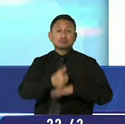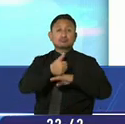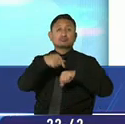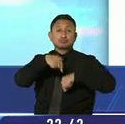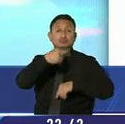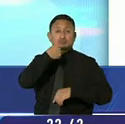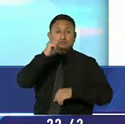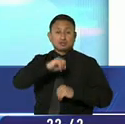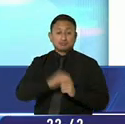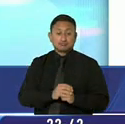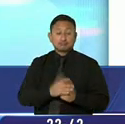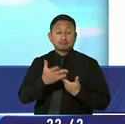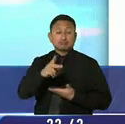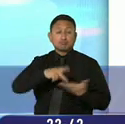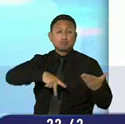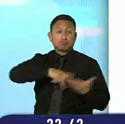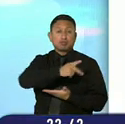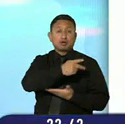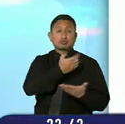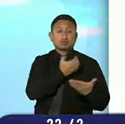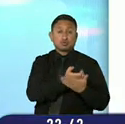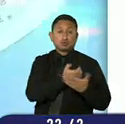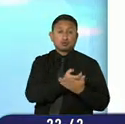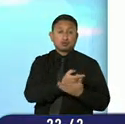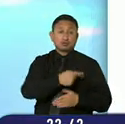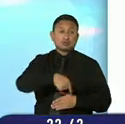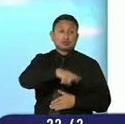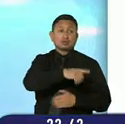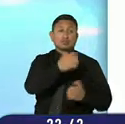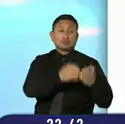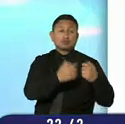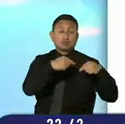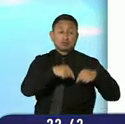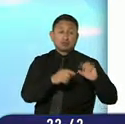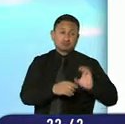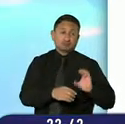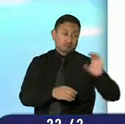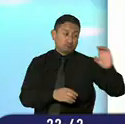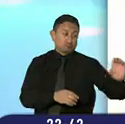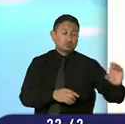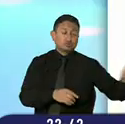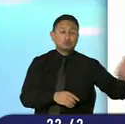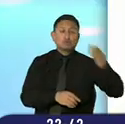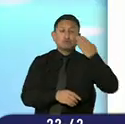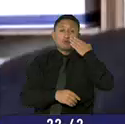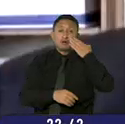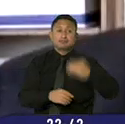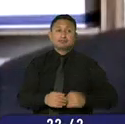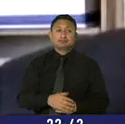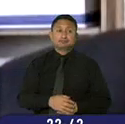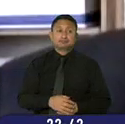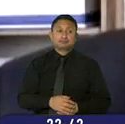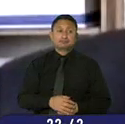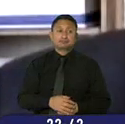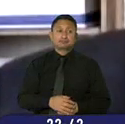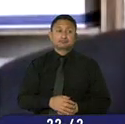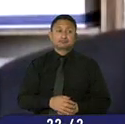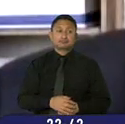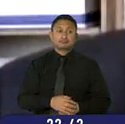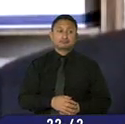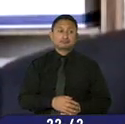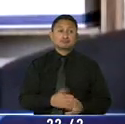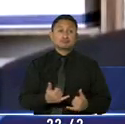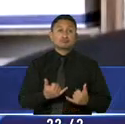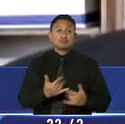reparaciones económicas por daños materiales e inmateriales a la madre del desaparecido. Nos sentiremos tranquilos el momento en que